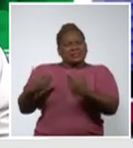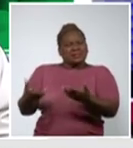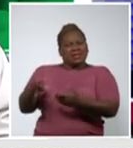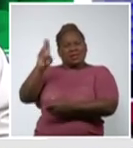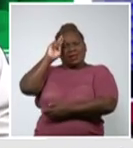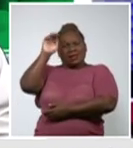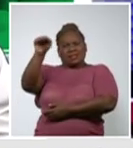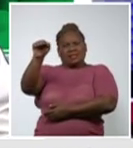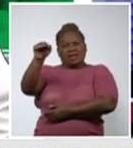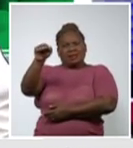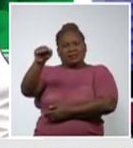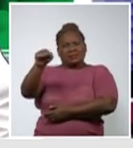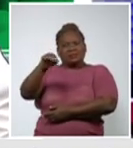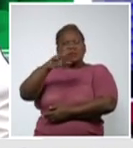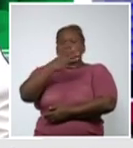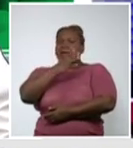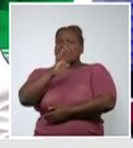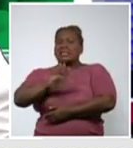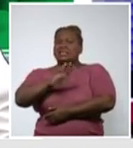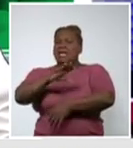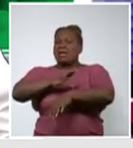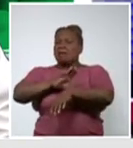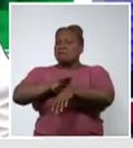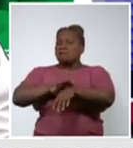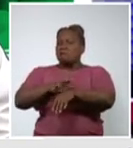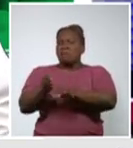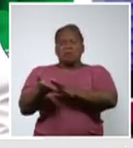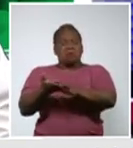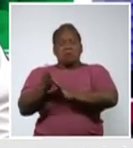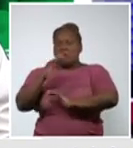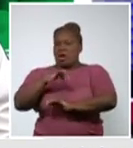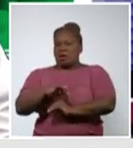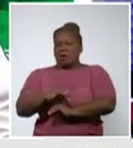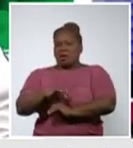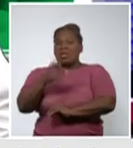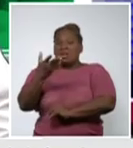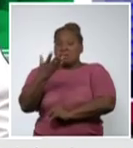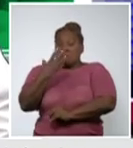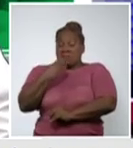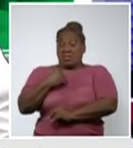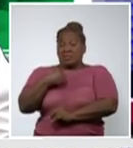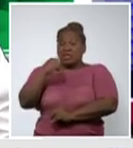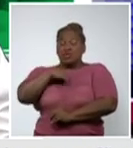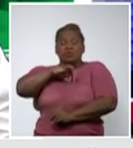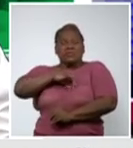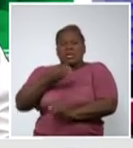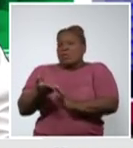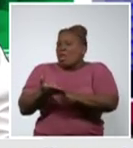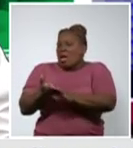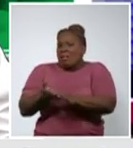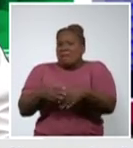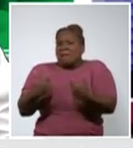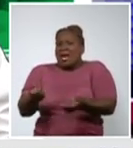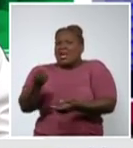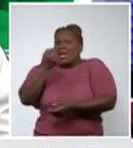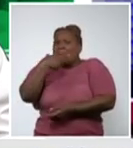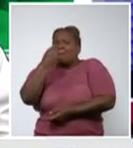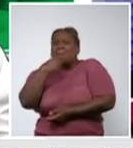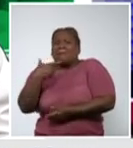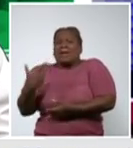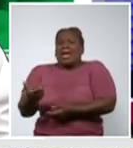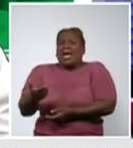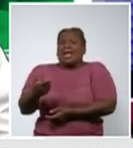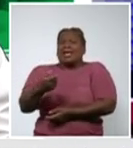asintomáticos, ya confirmados, y lo primero que te dice, pero me están poniendo tratamiento y yo no me siento nada, ¿no? Y entonces es que